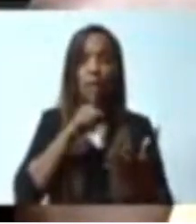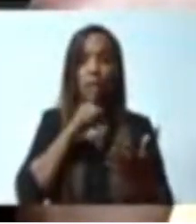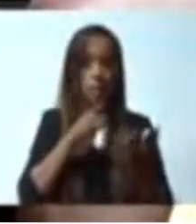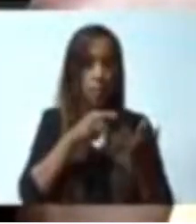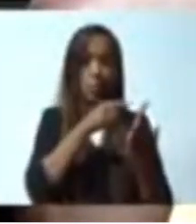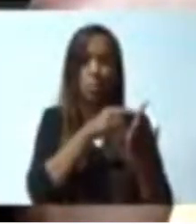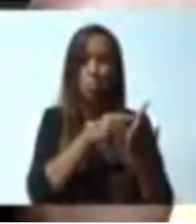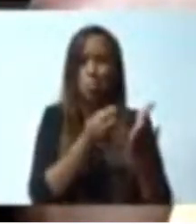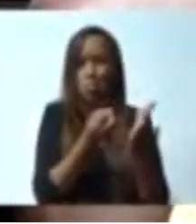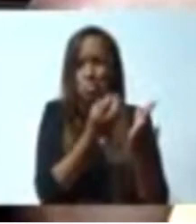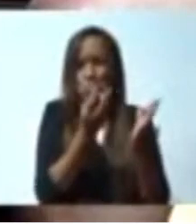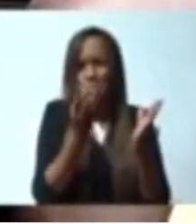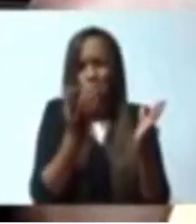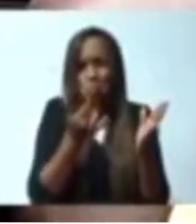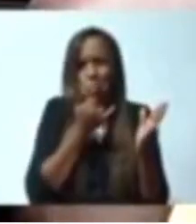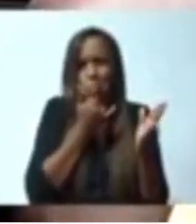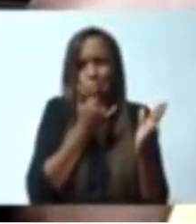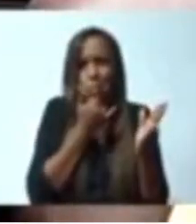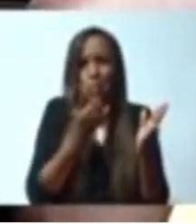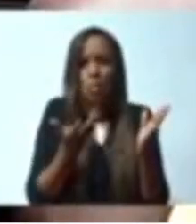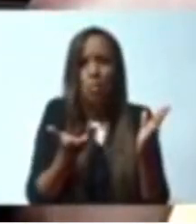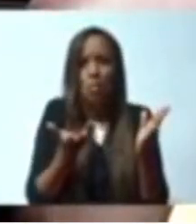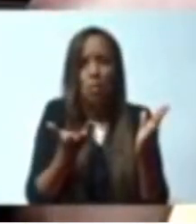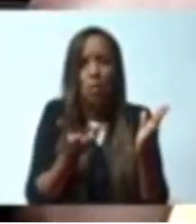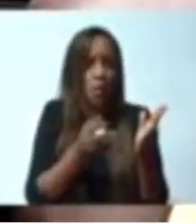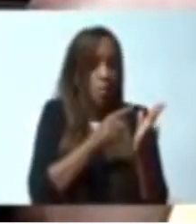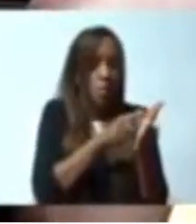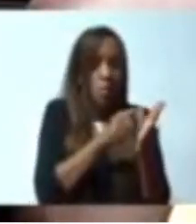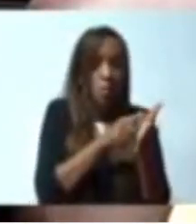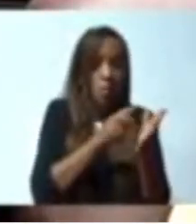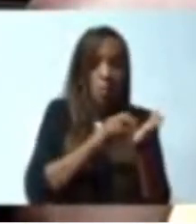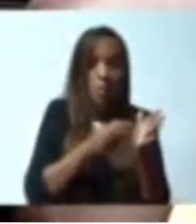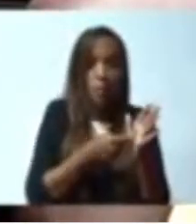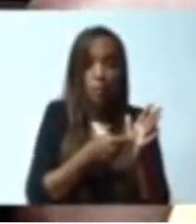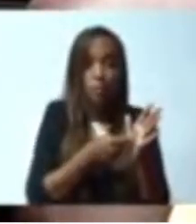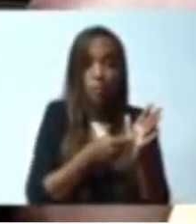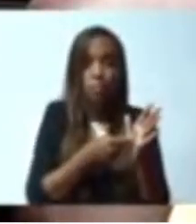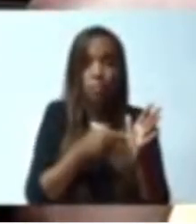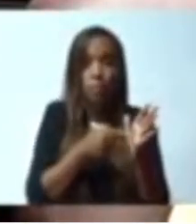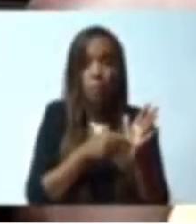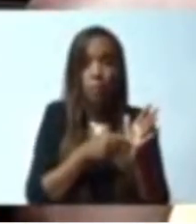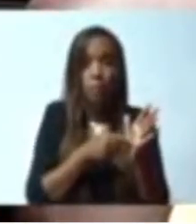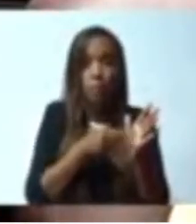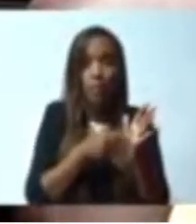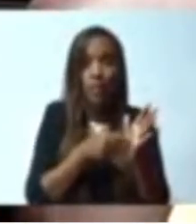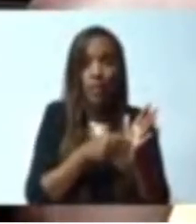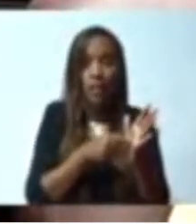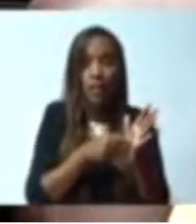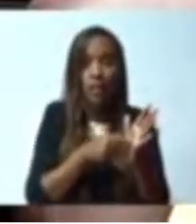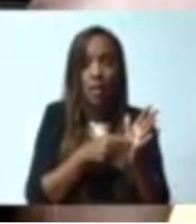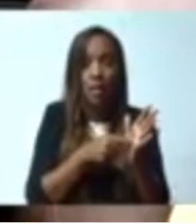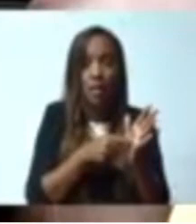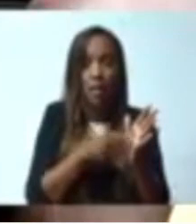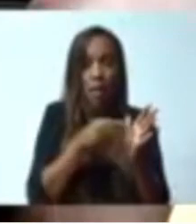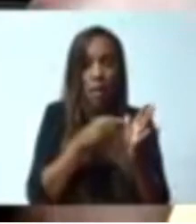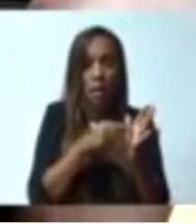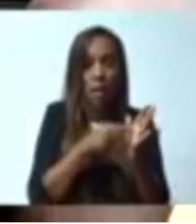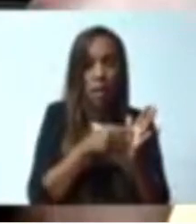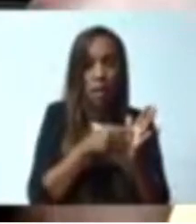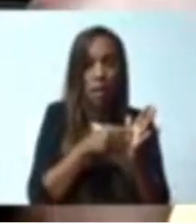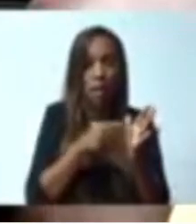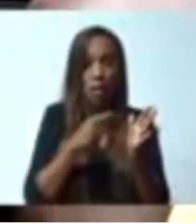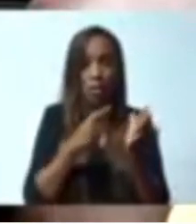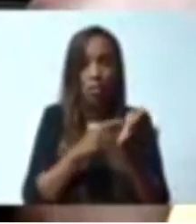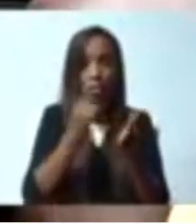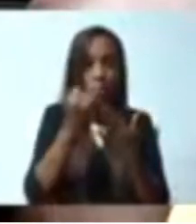del mismo, pues nosotros haremos un voto crítico, pero no queríamos dejar de mencionarlo. También,